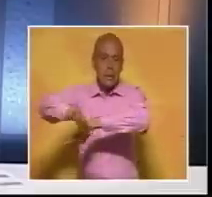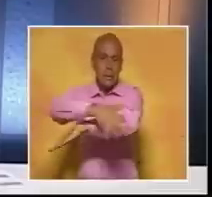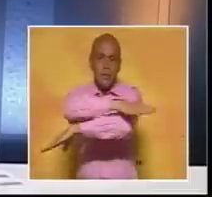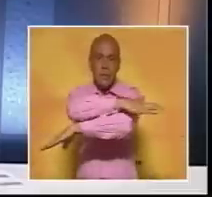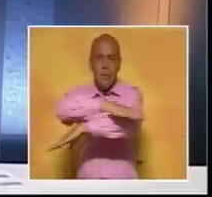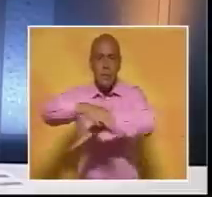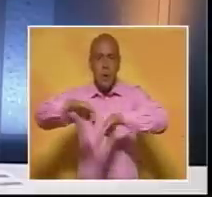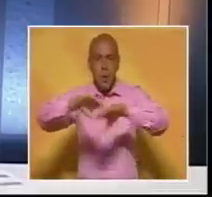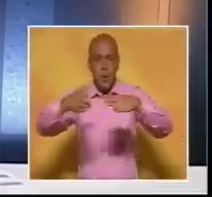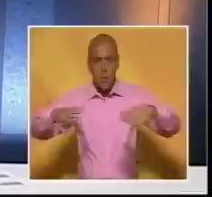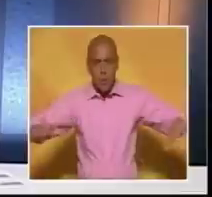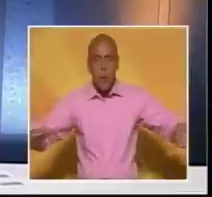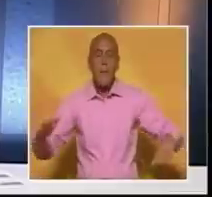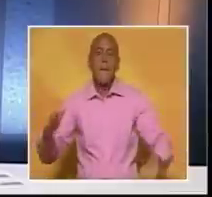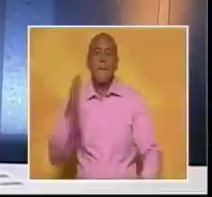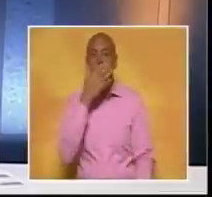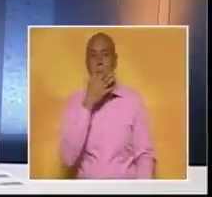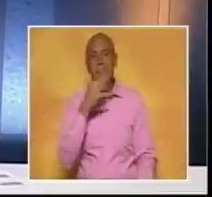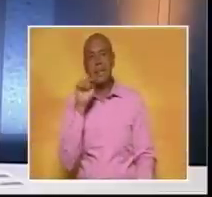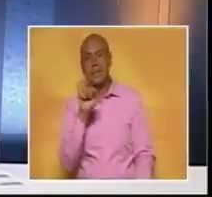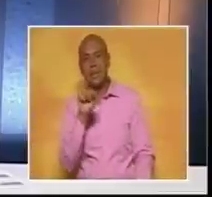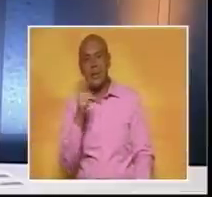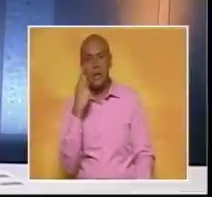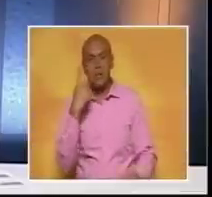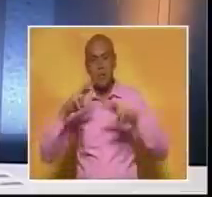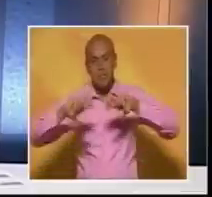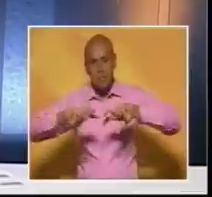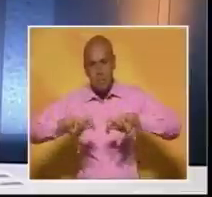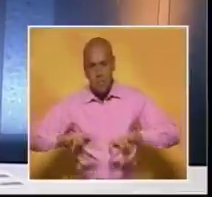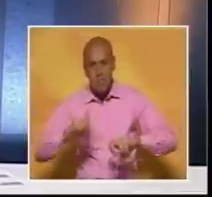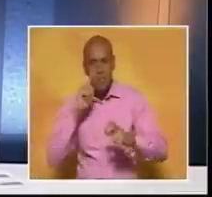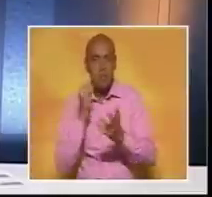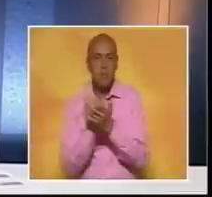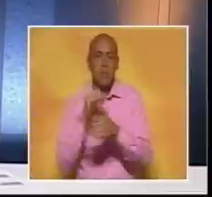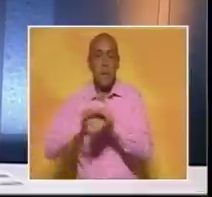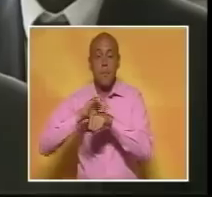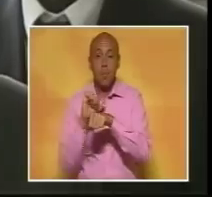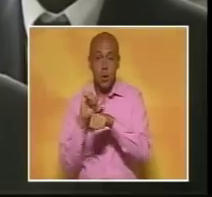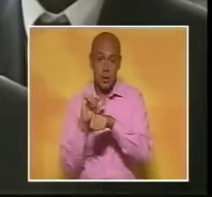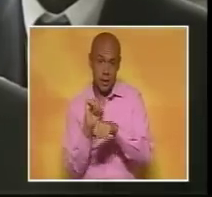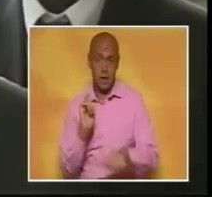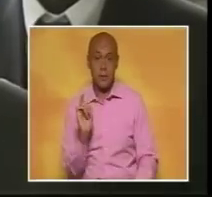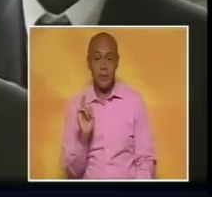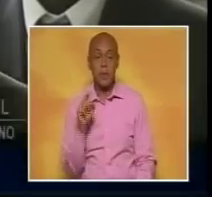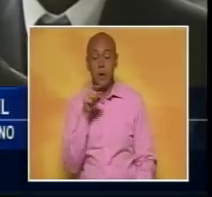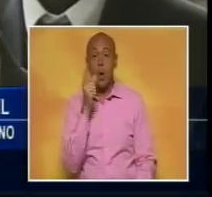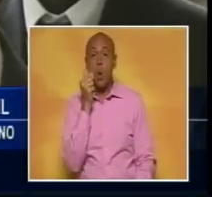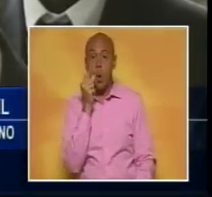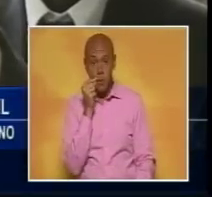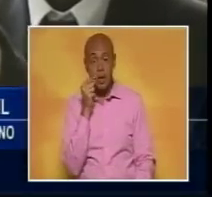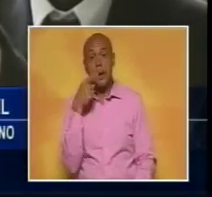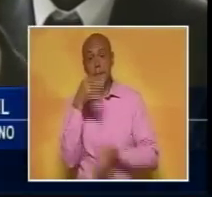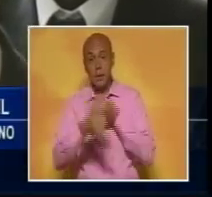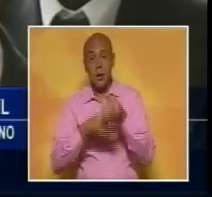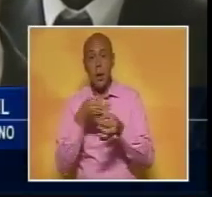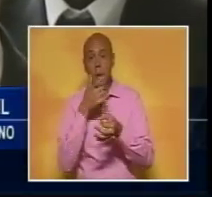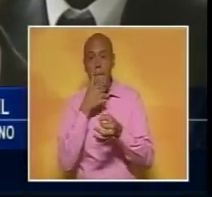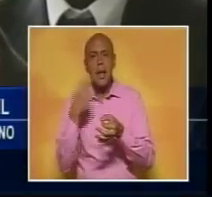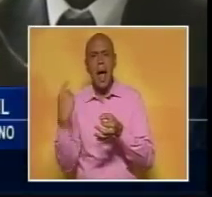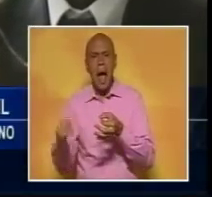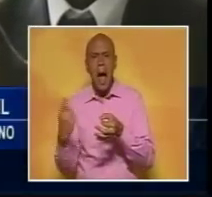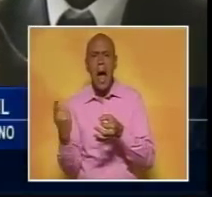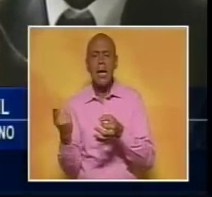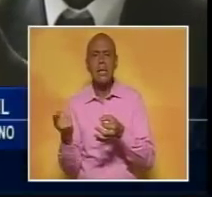origen extranjero, y asegura que el asunto es investigado por las autoridades. El mandatario afirmó ante la prensa que las marcas de